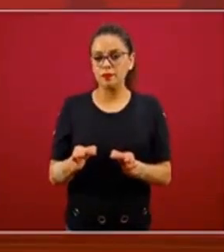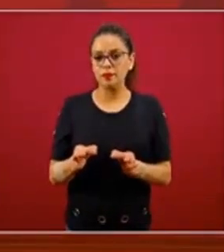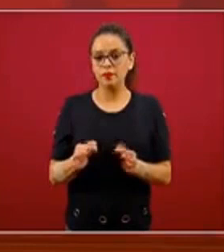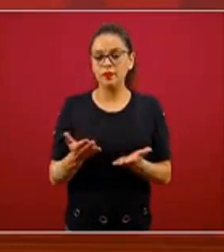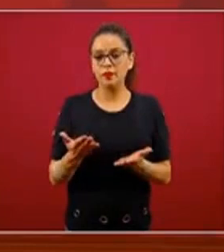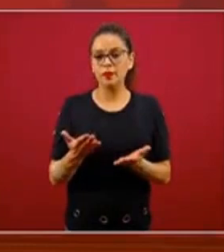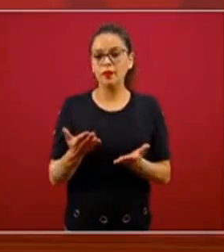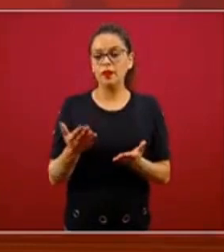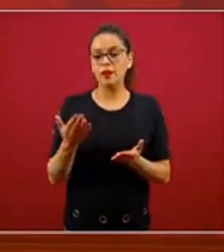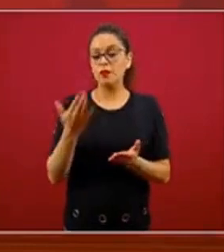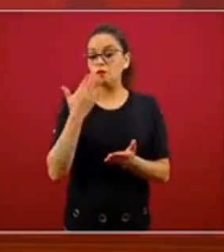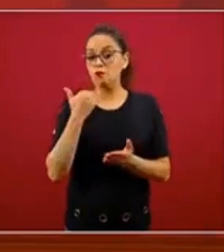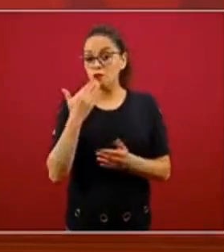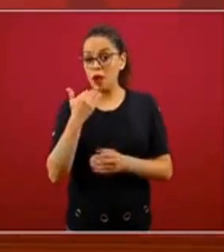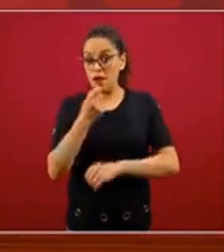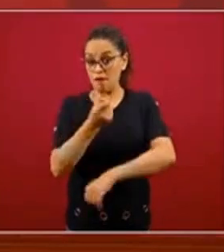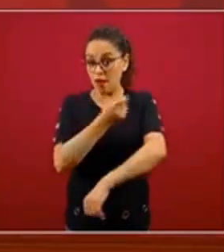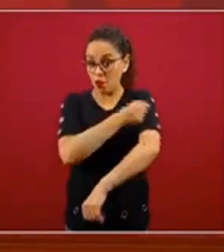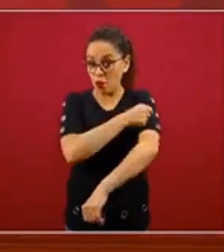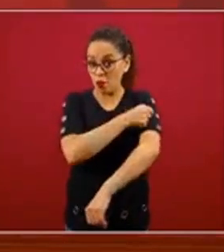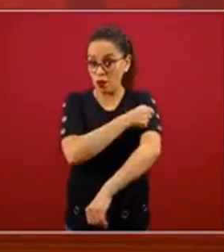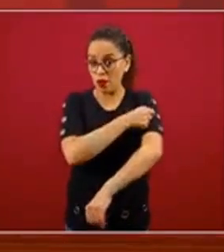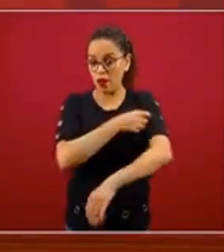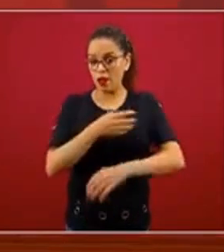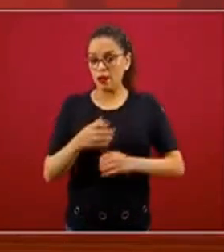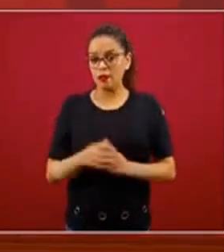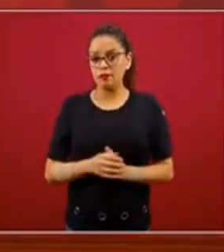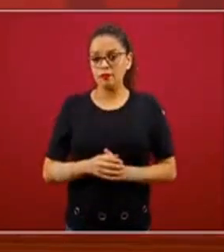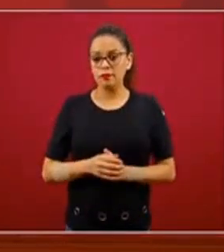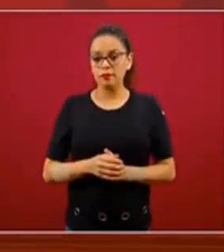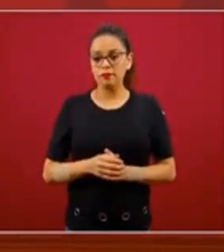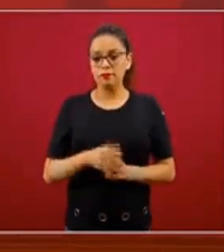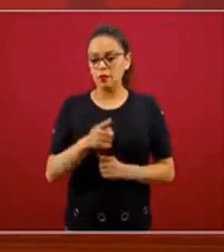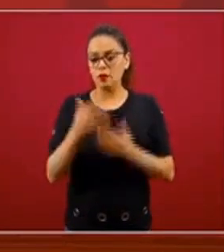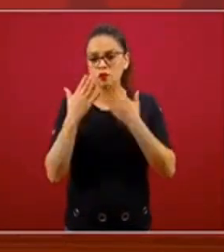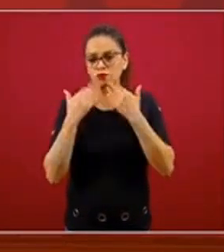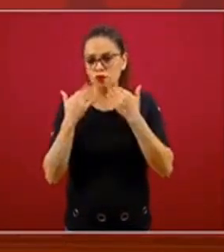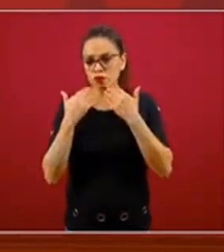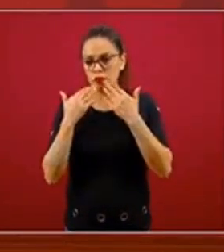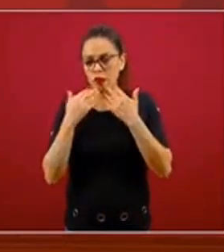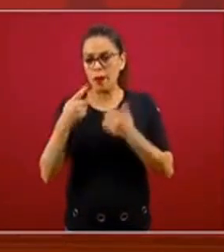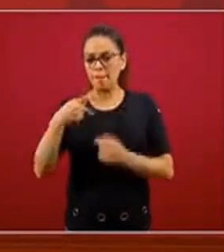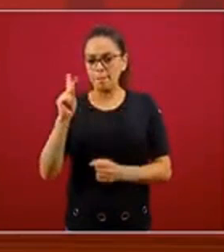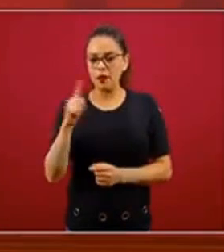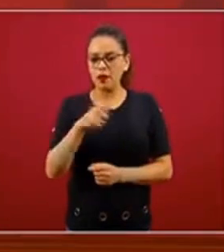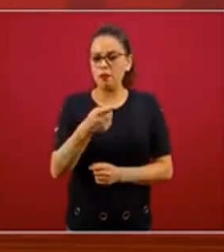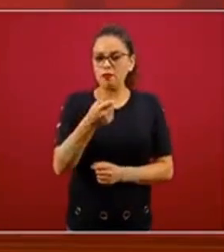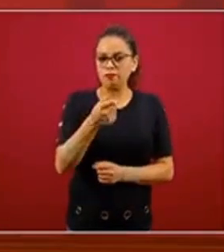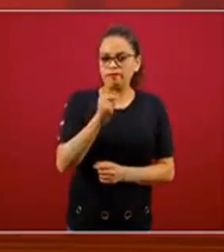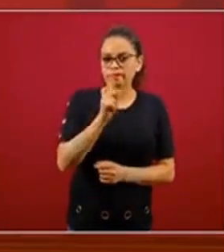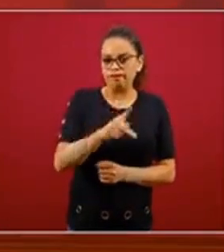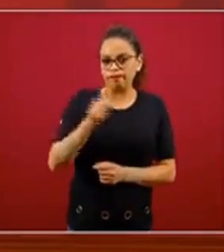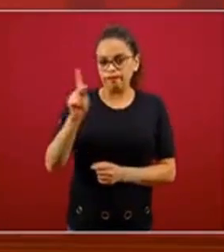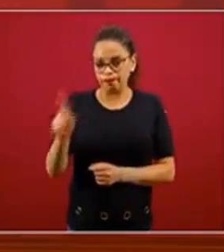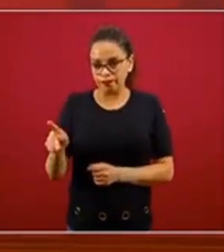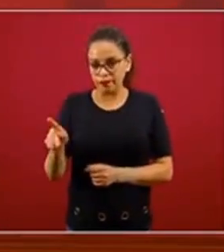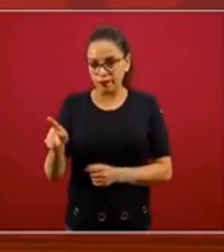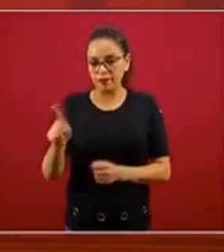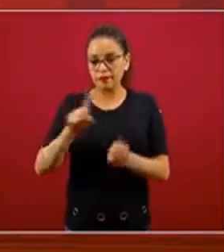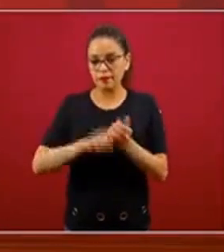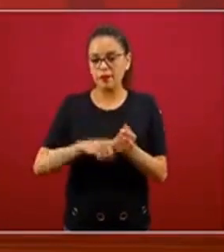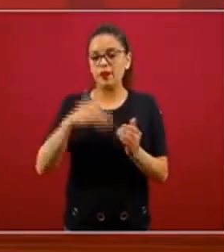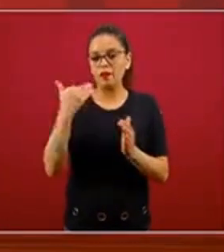una vacuna. No es lo mismo, pero sí tiene un mecanismo semejante, aunque le falta todavía